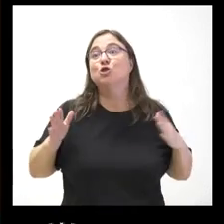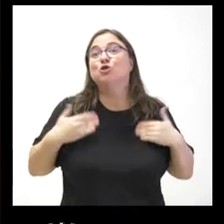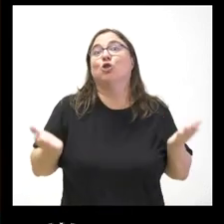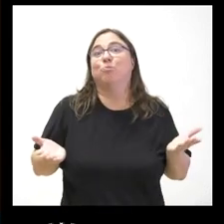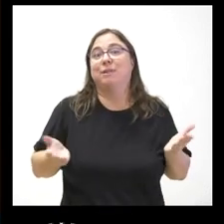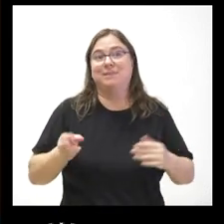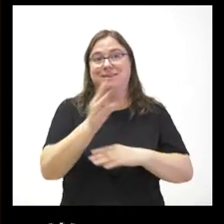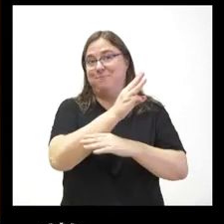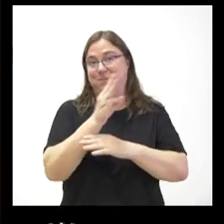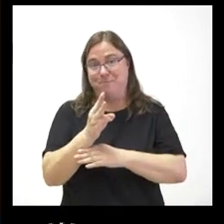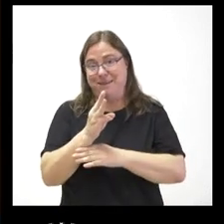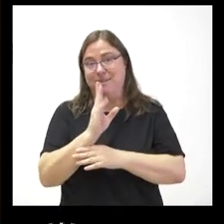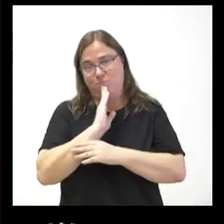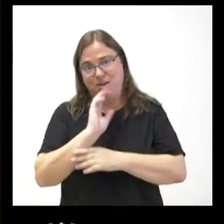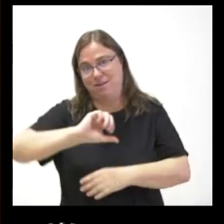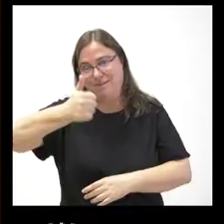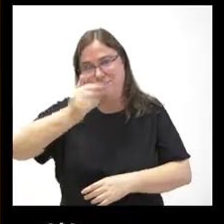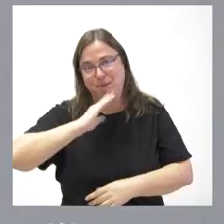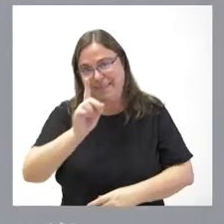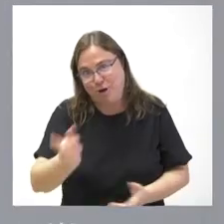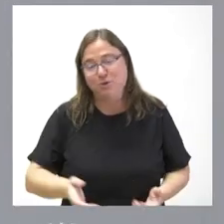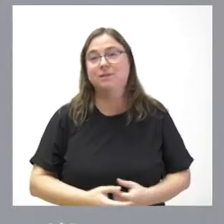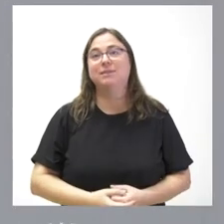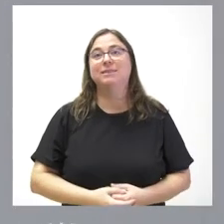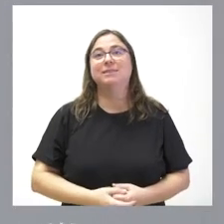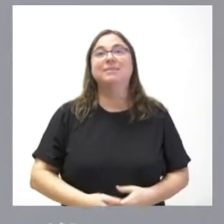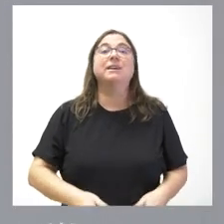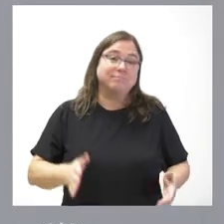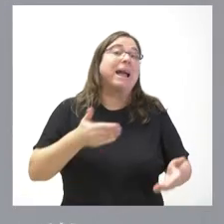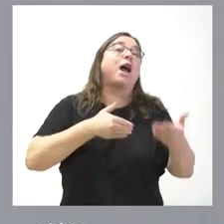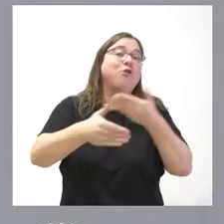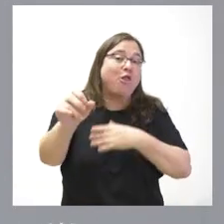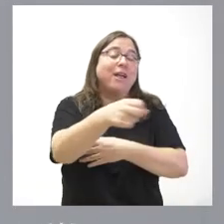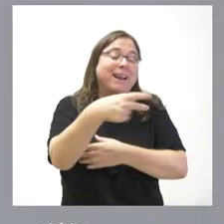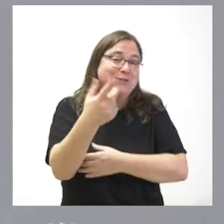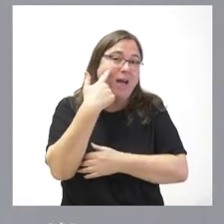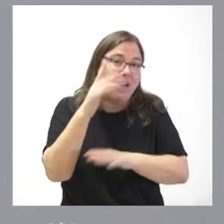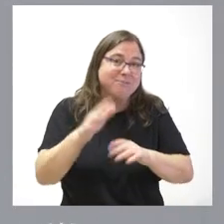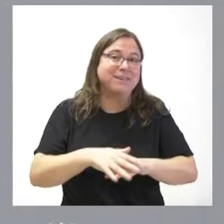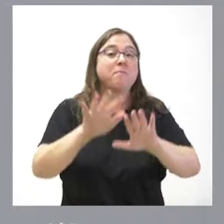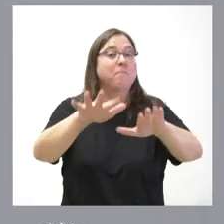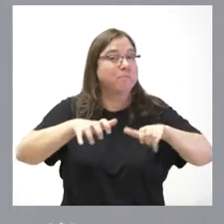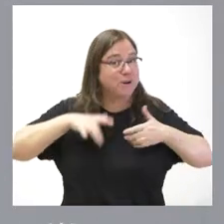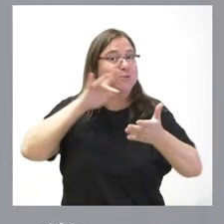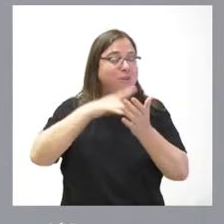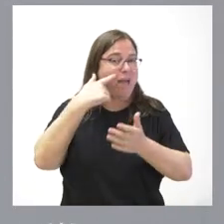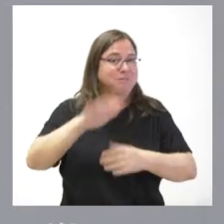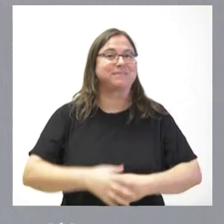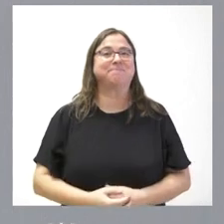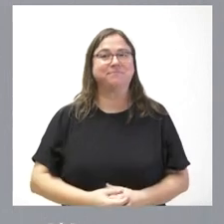partido popular no parece que vaya a salir adelante Pues será será Entonces el resultado del pleno del próximo